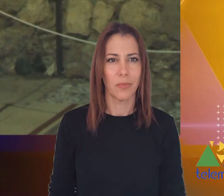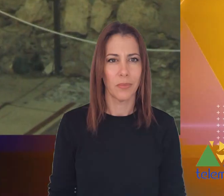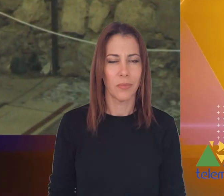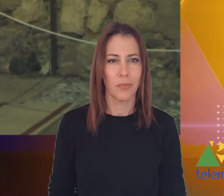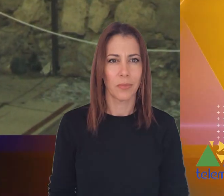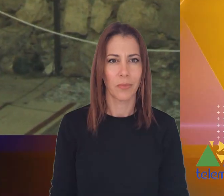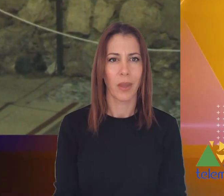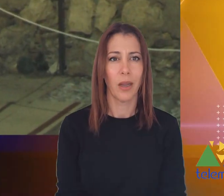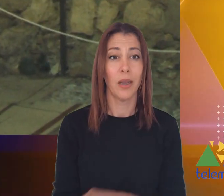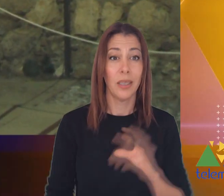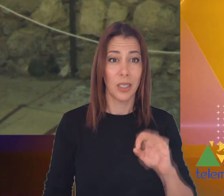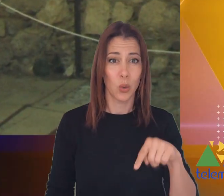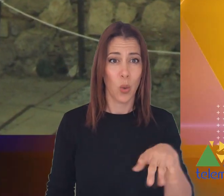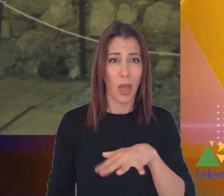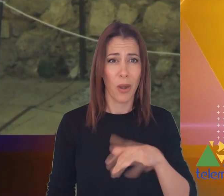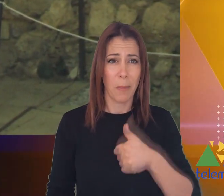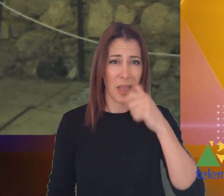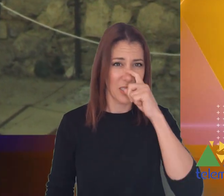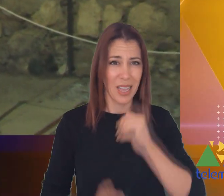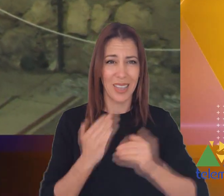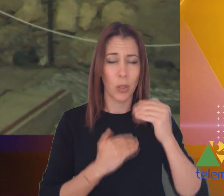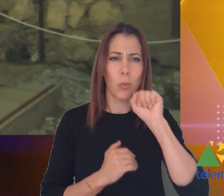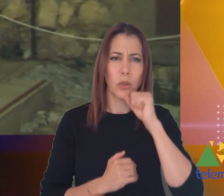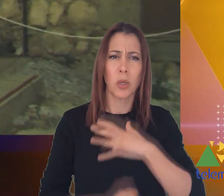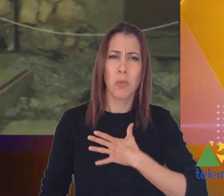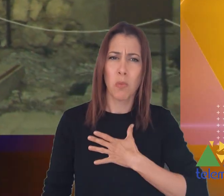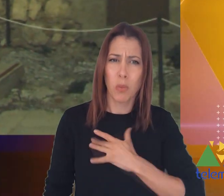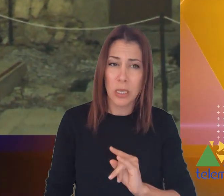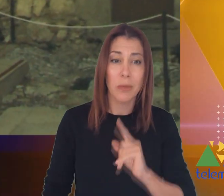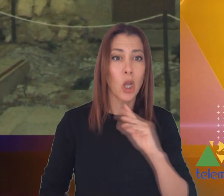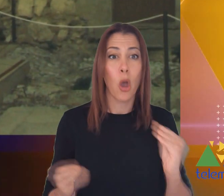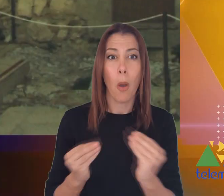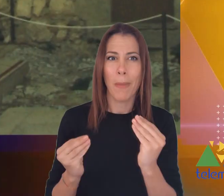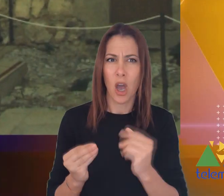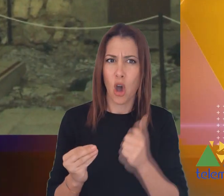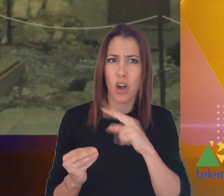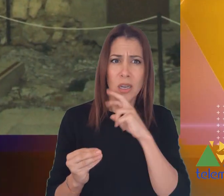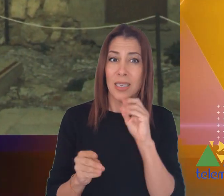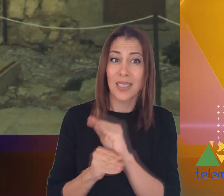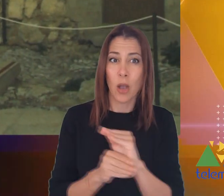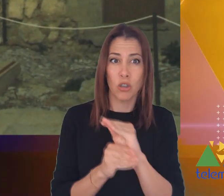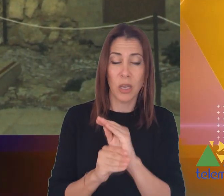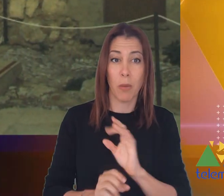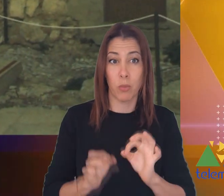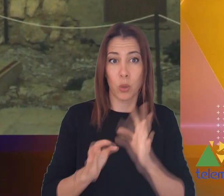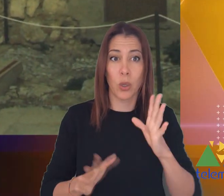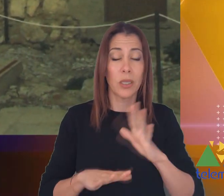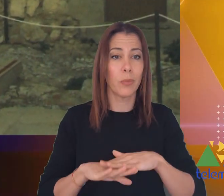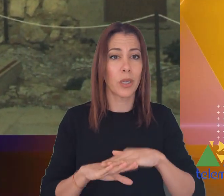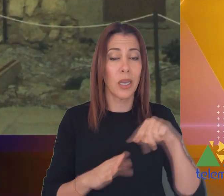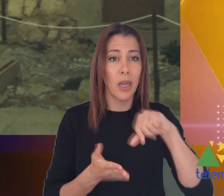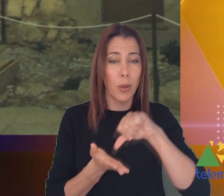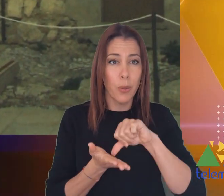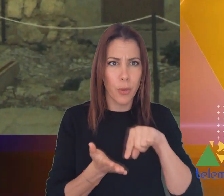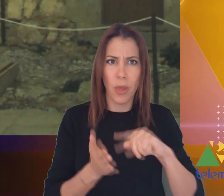Es una de las zonas en las que estamos ahora más antiguas de Motril y posiblemente de las que mejor se han conservado, por suerte. Era una ciudad que